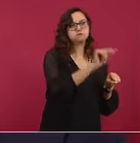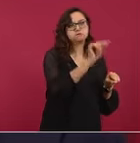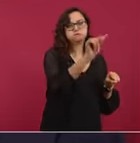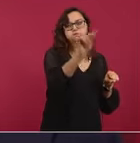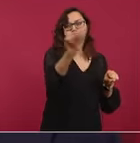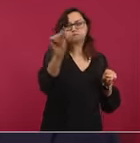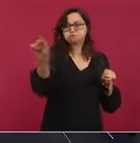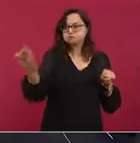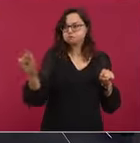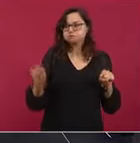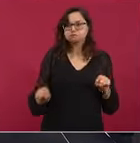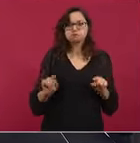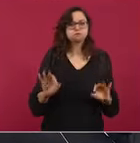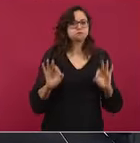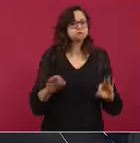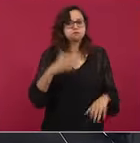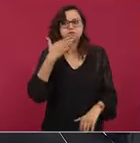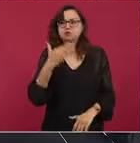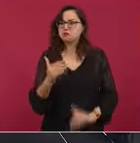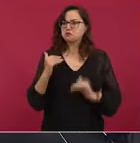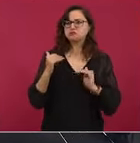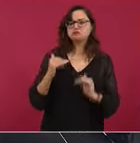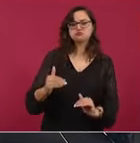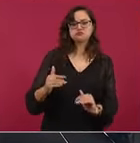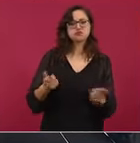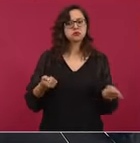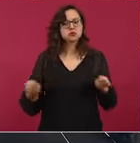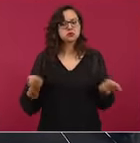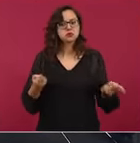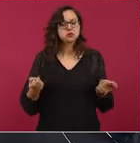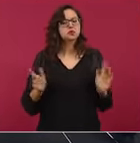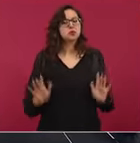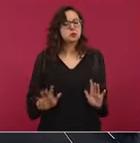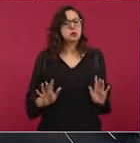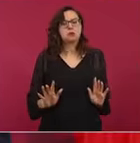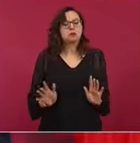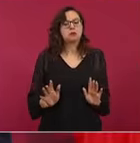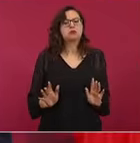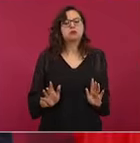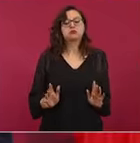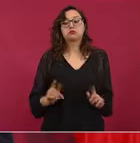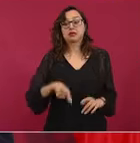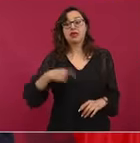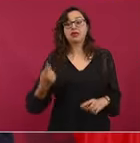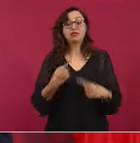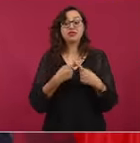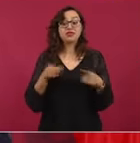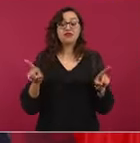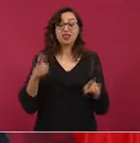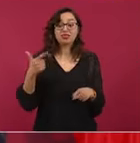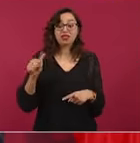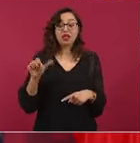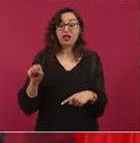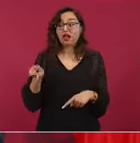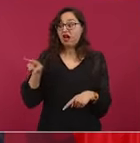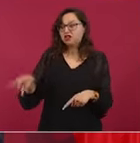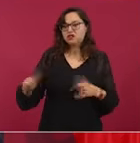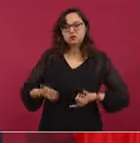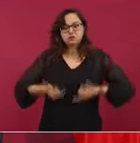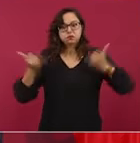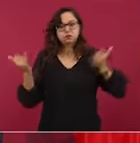siquiera hemos planteado lo de los precios máximos, como se tuvo que hacer en el caso del